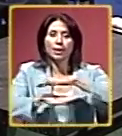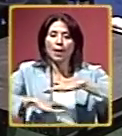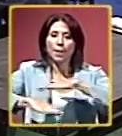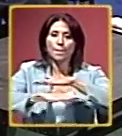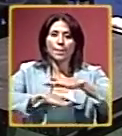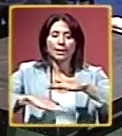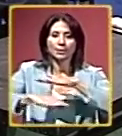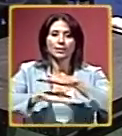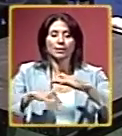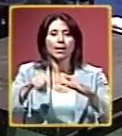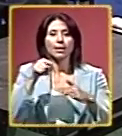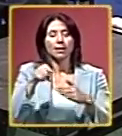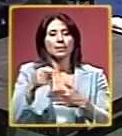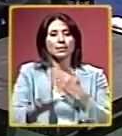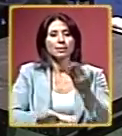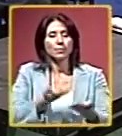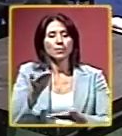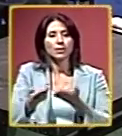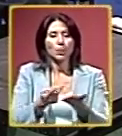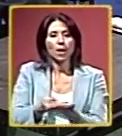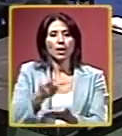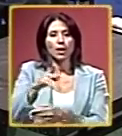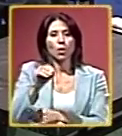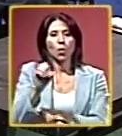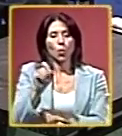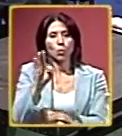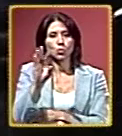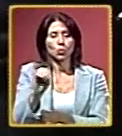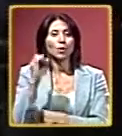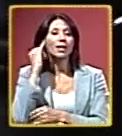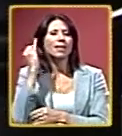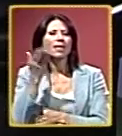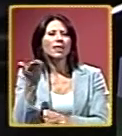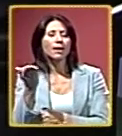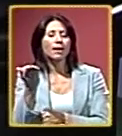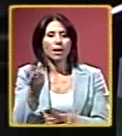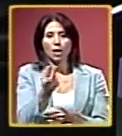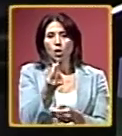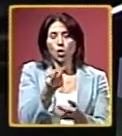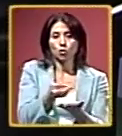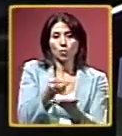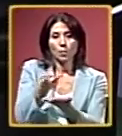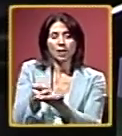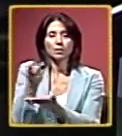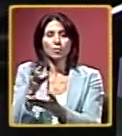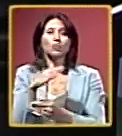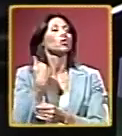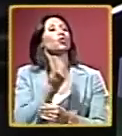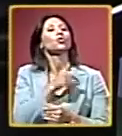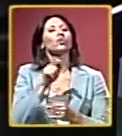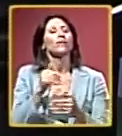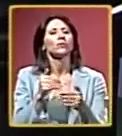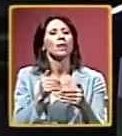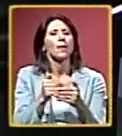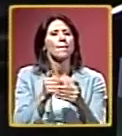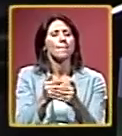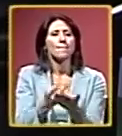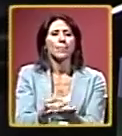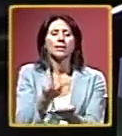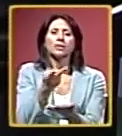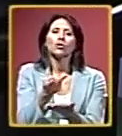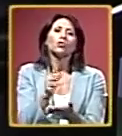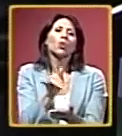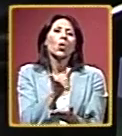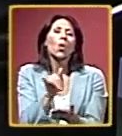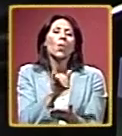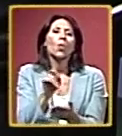del principio del servicio al costo es la idea de que los precios que tenemos que aproximarnos a precios como los que